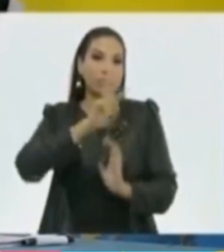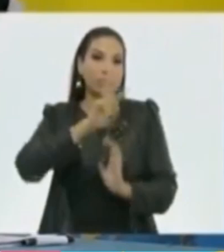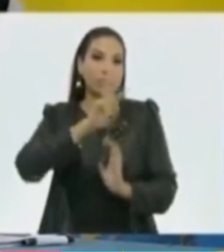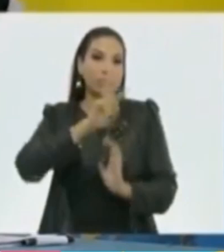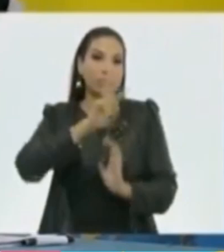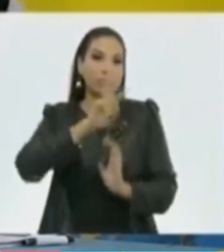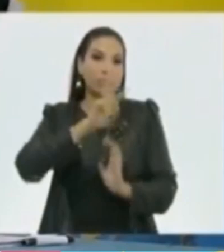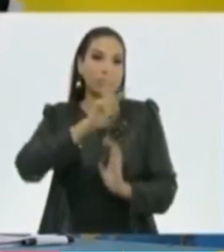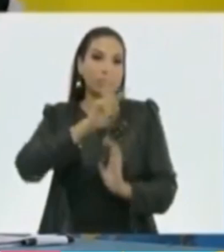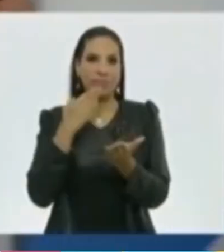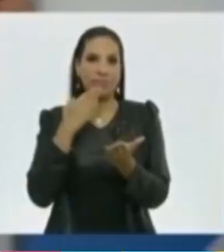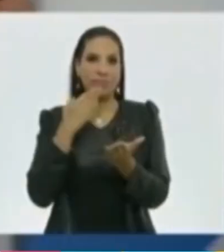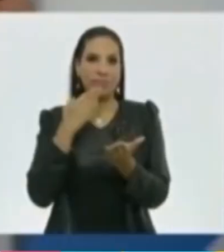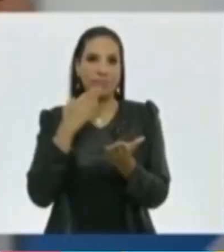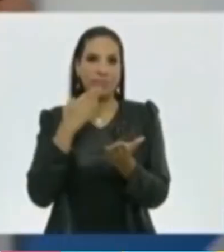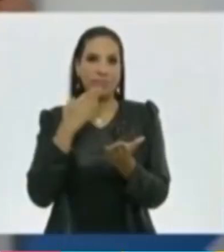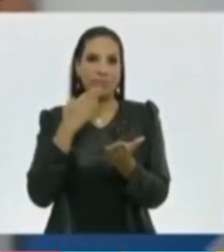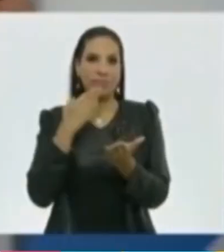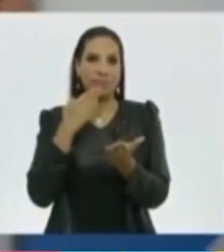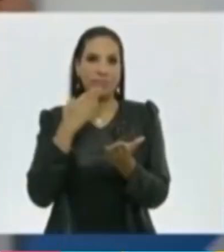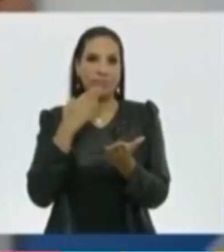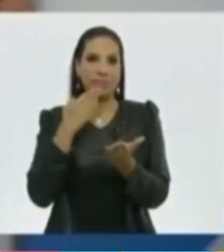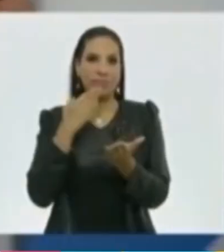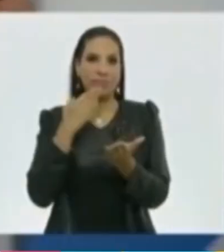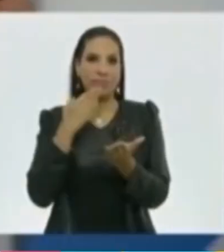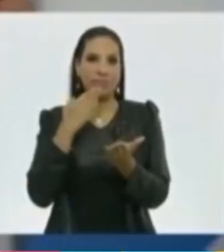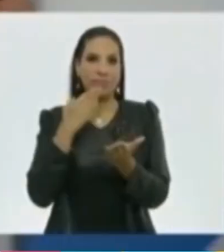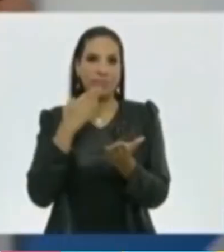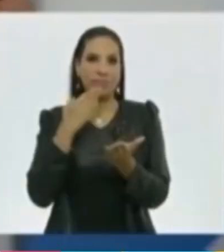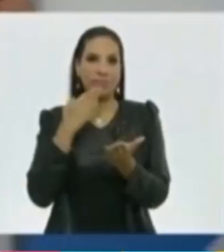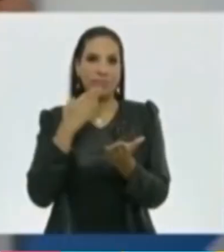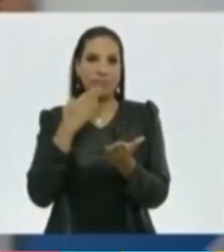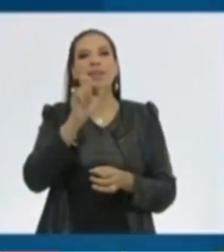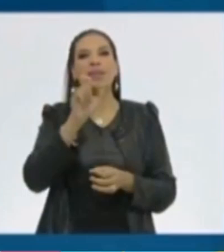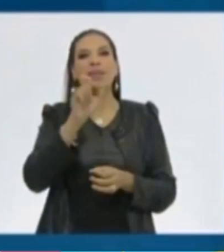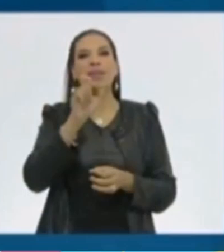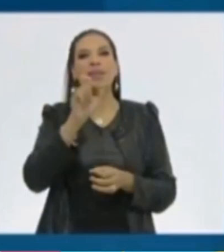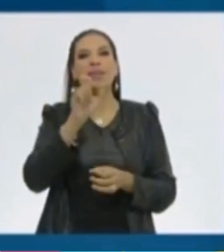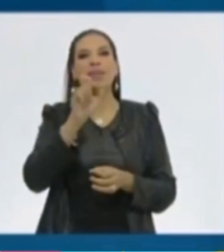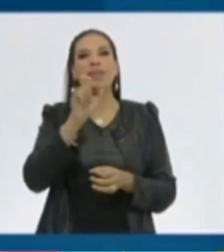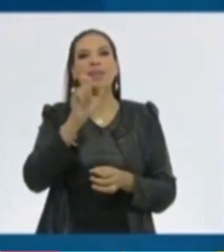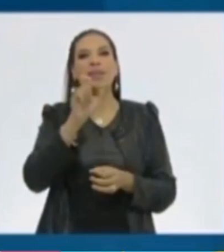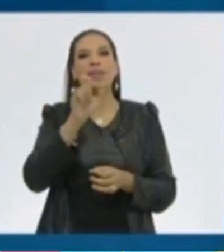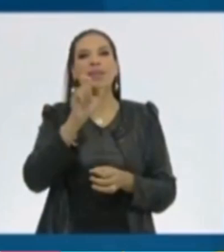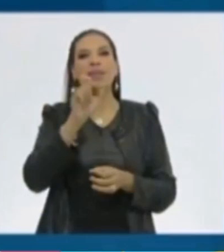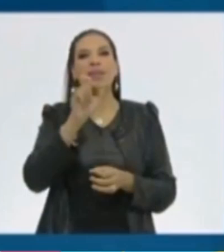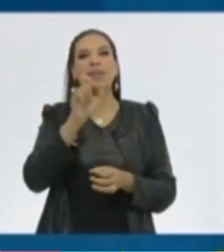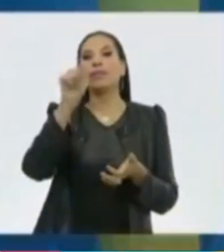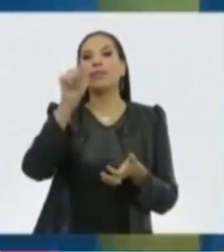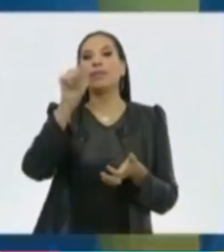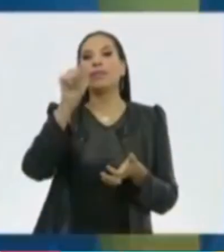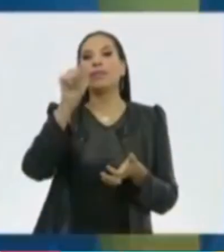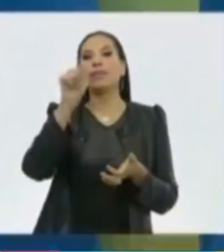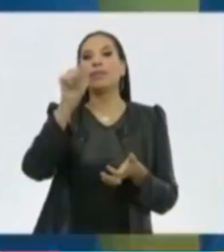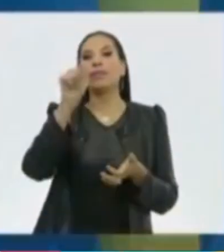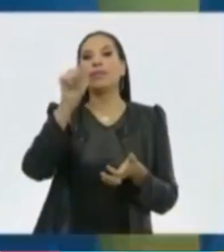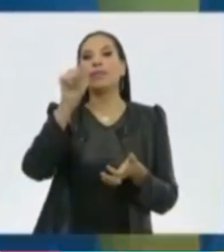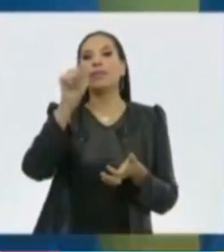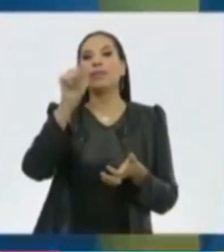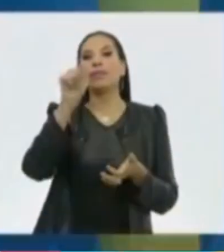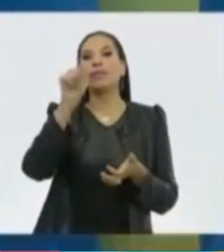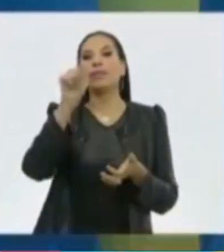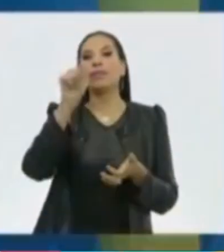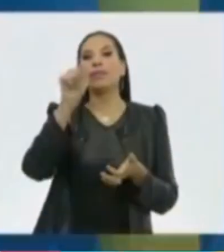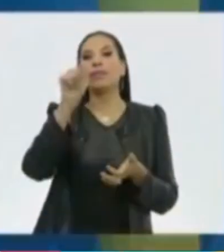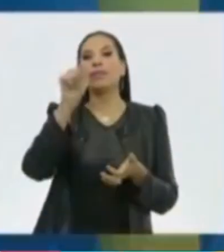pistas pueden estar en cualquier lugar. Al encontró la imagen de la luna que dice: ¿cuáles son las partes del texto expositivo? La pista es: no